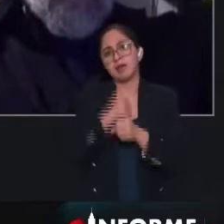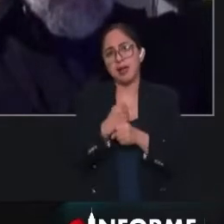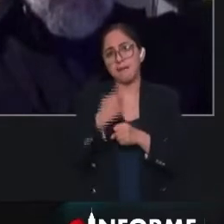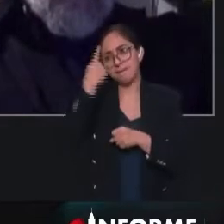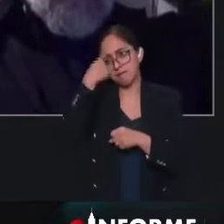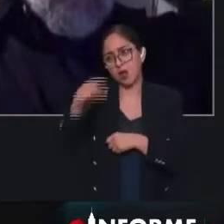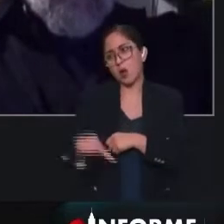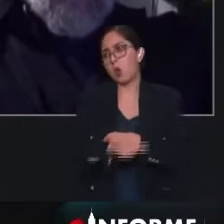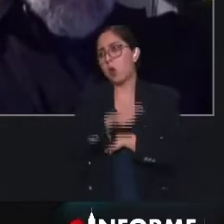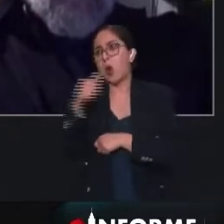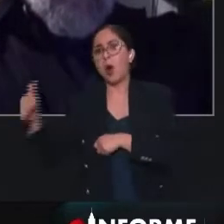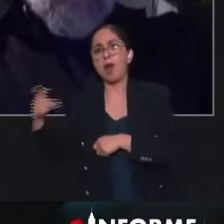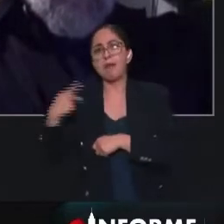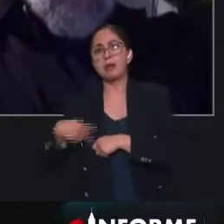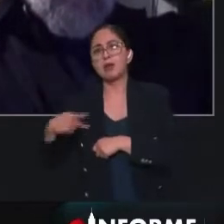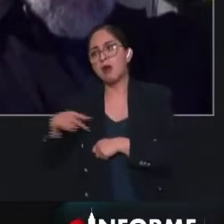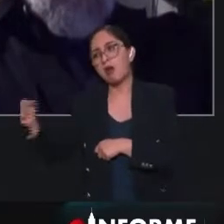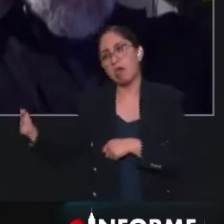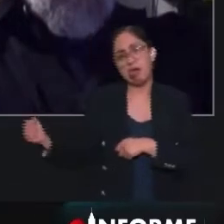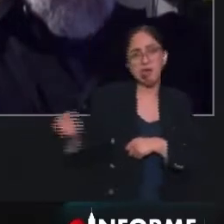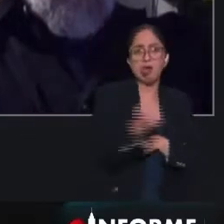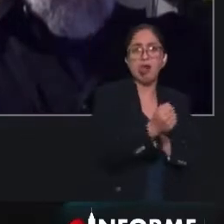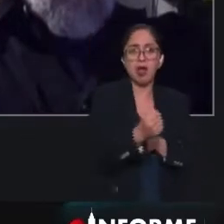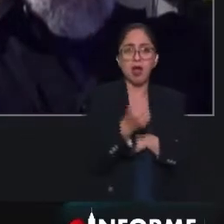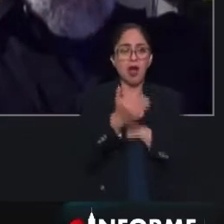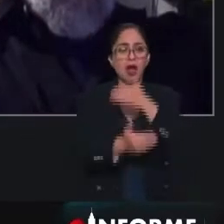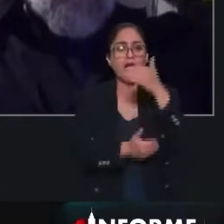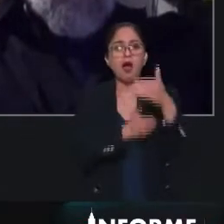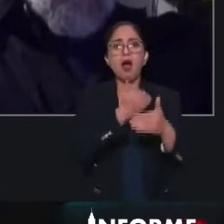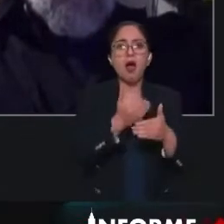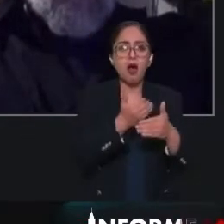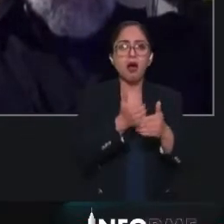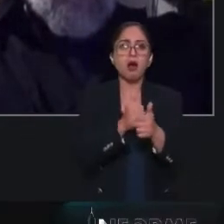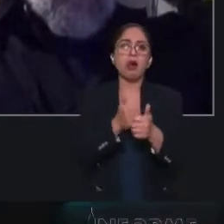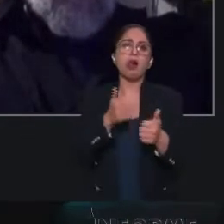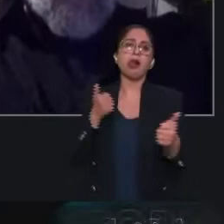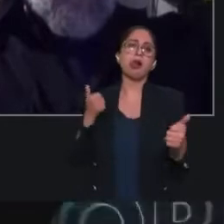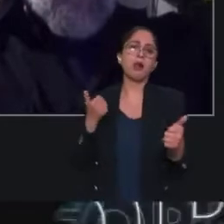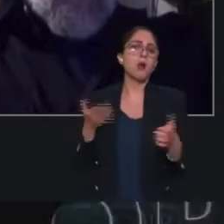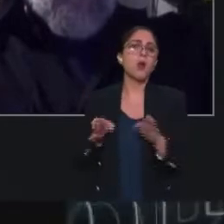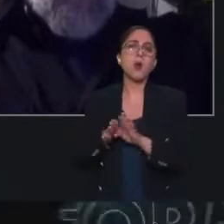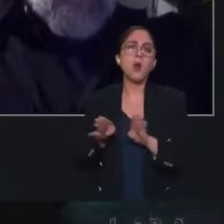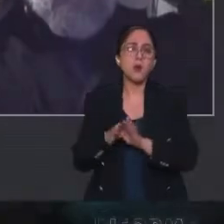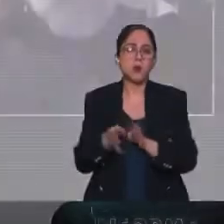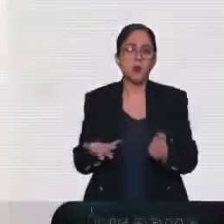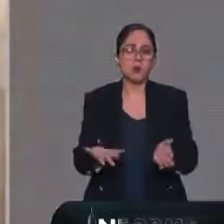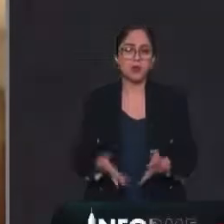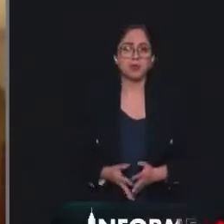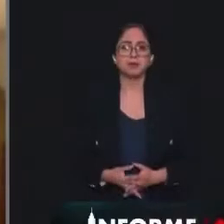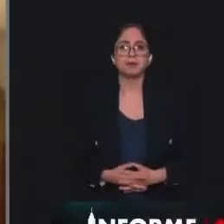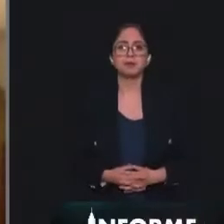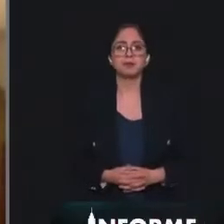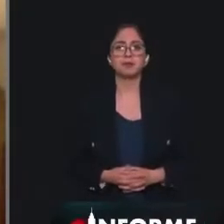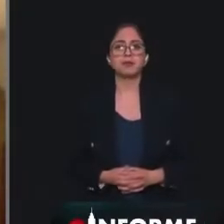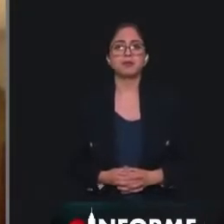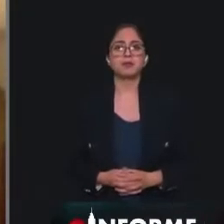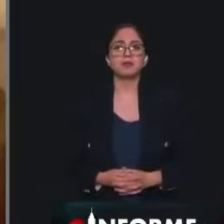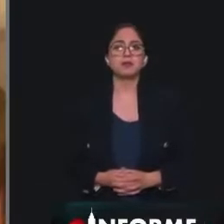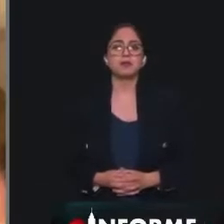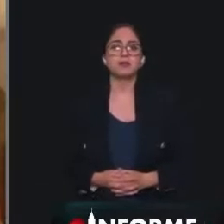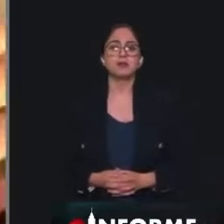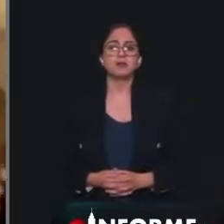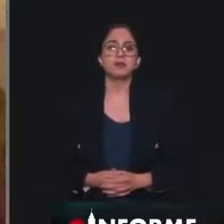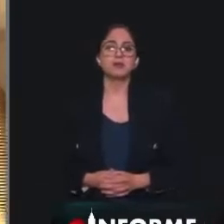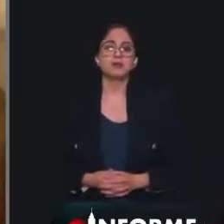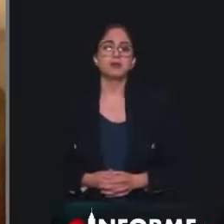alguien más y lo avanzado se quite y retrocedamos? Bueno, creo que esta segunda parte, a diferencia de los